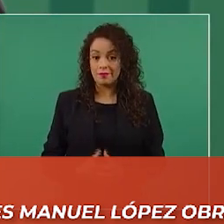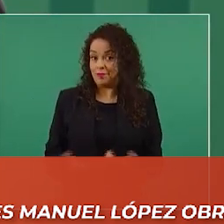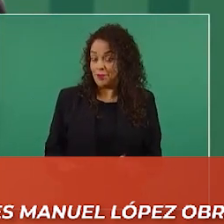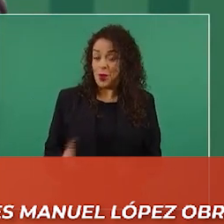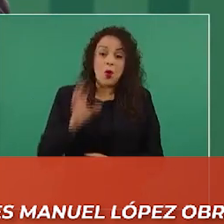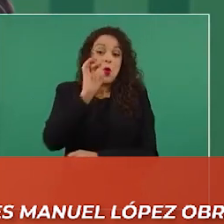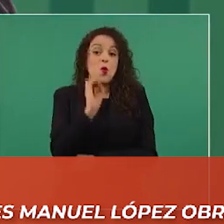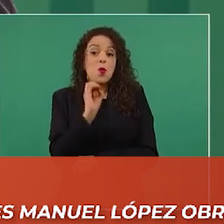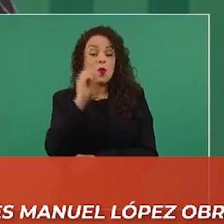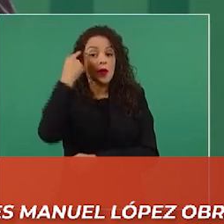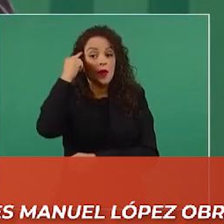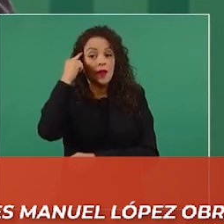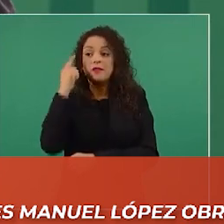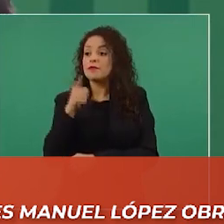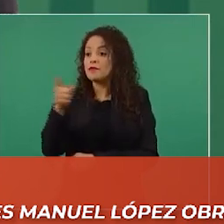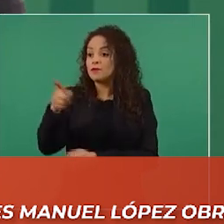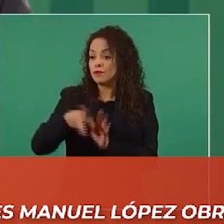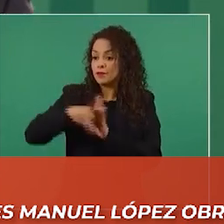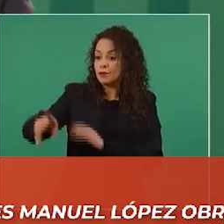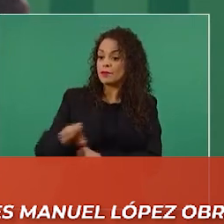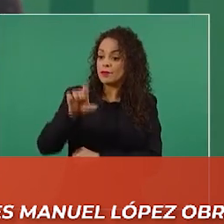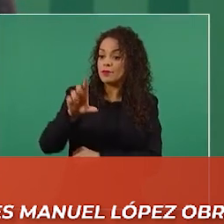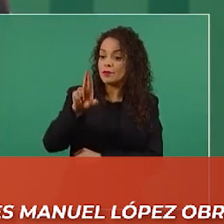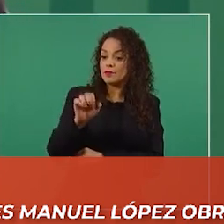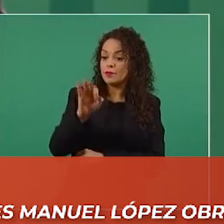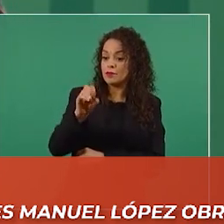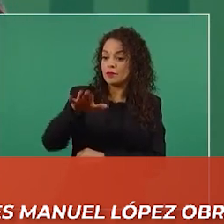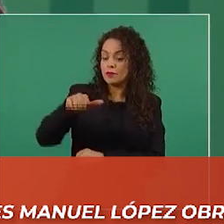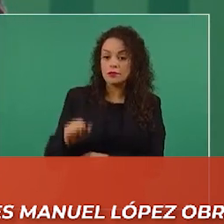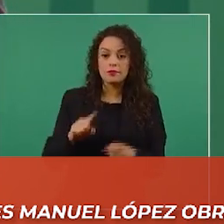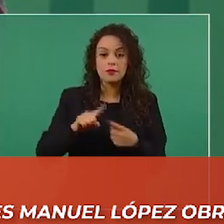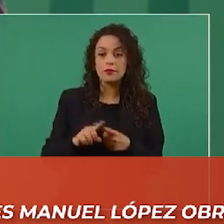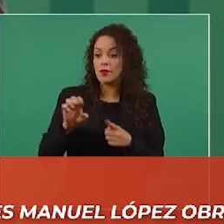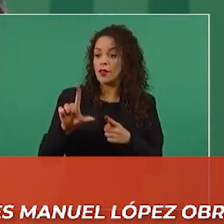O se van a enojar los del Reforma, o se van a enojar los del Universal.